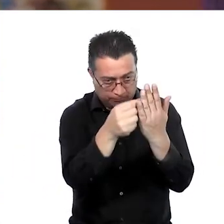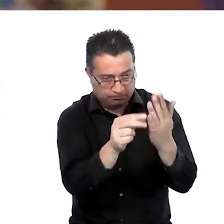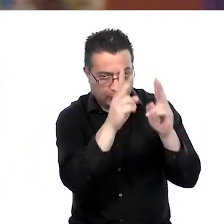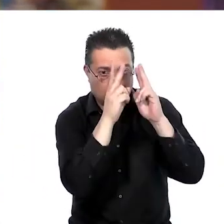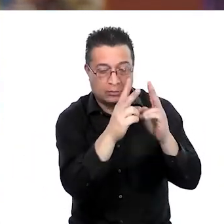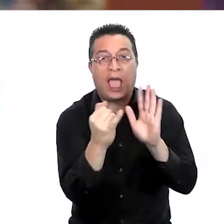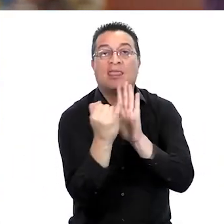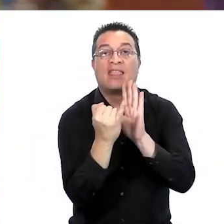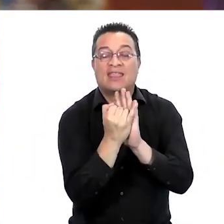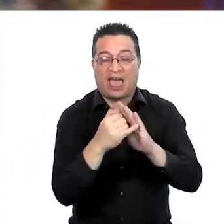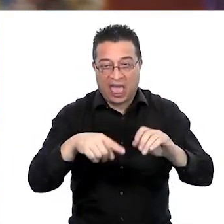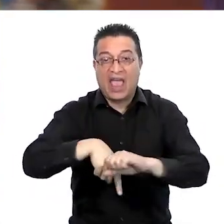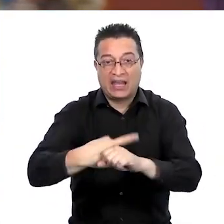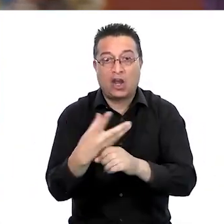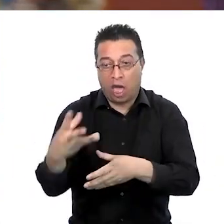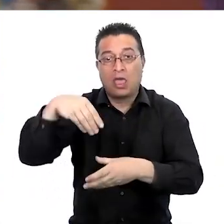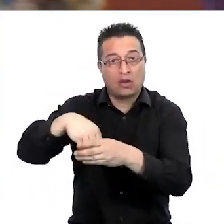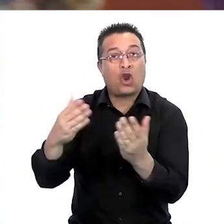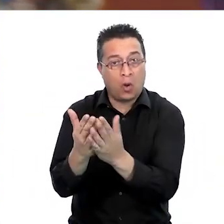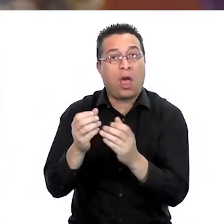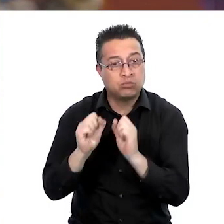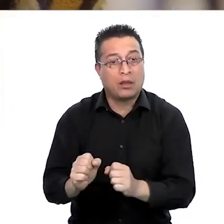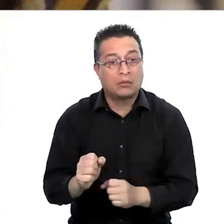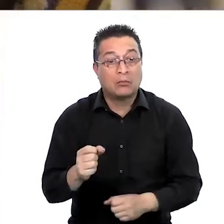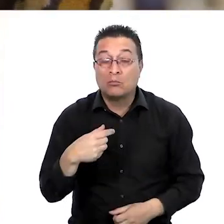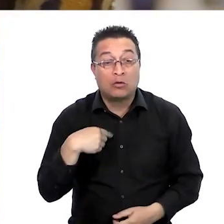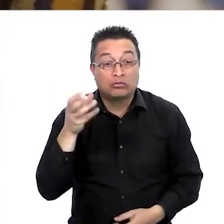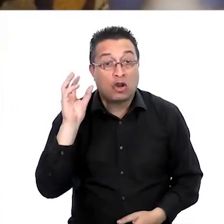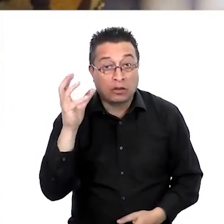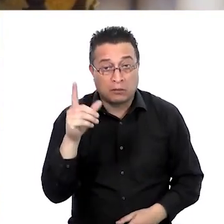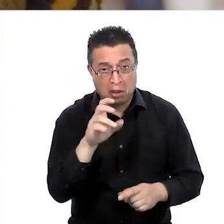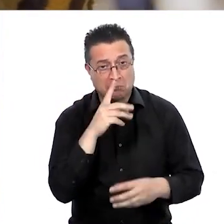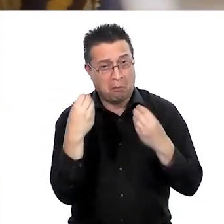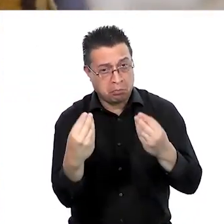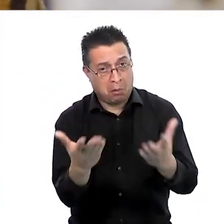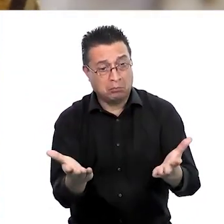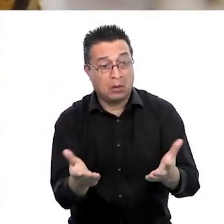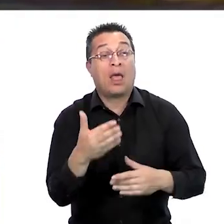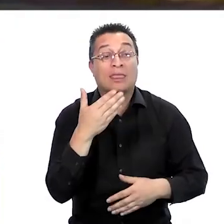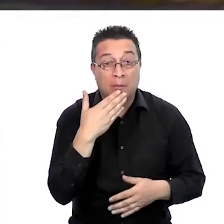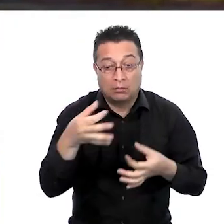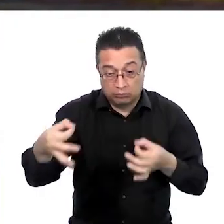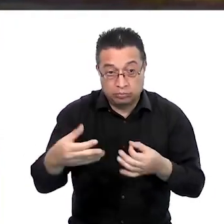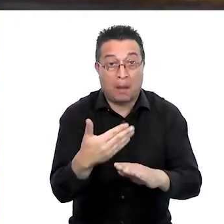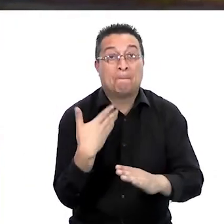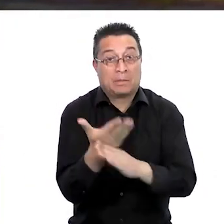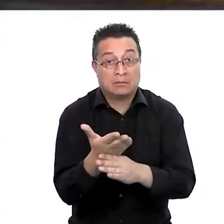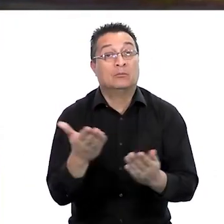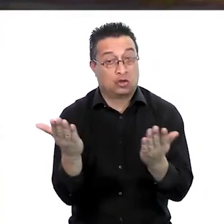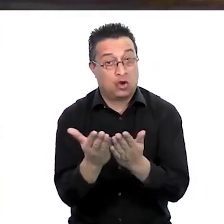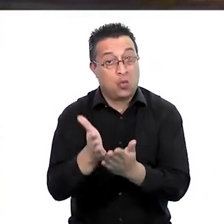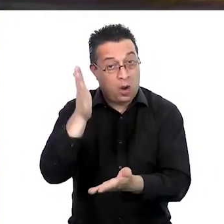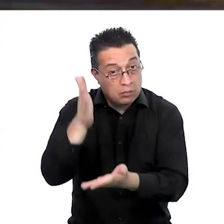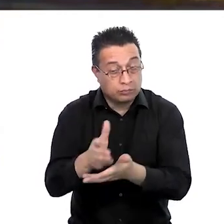el reconocimiento de su identidad de género en su establecimiento educacional? No sabía. Bien me parece. También la circular exige